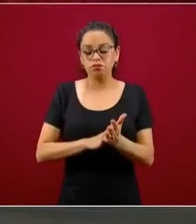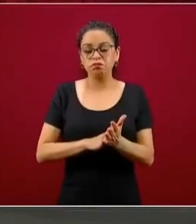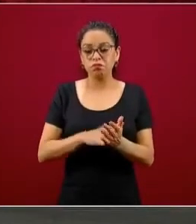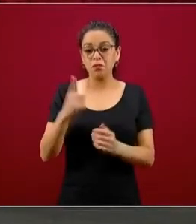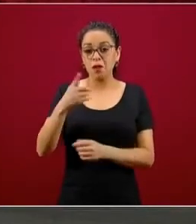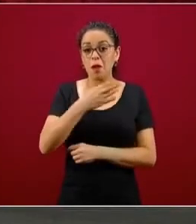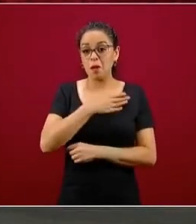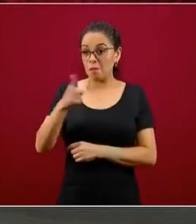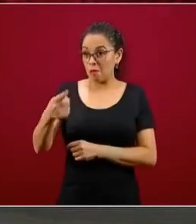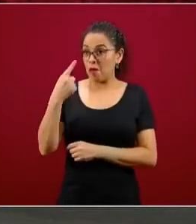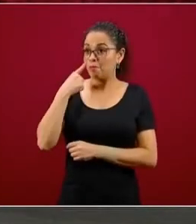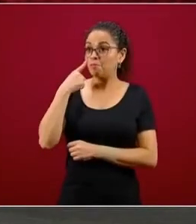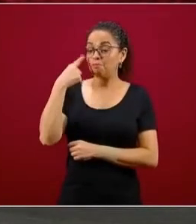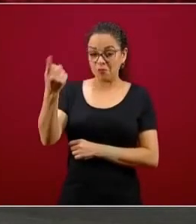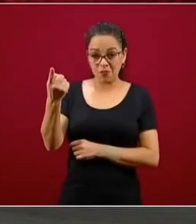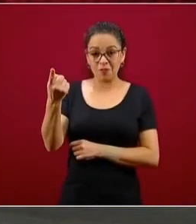observación.